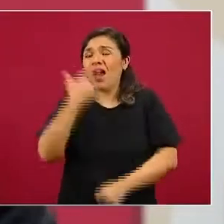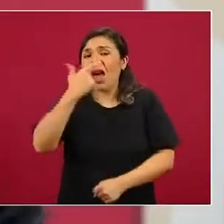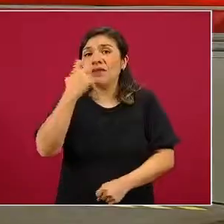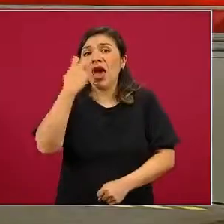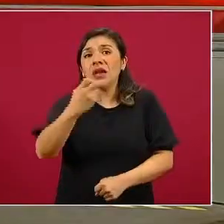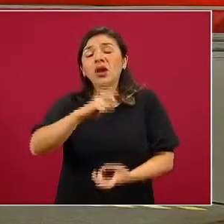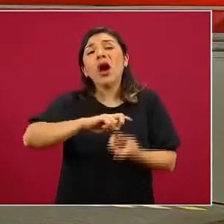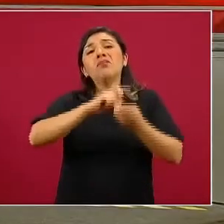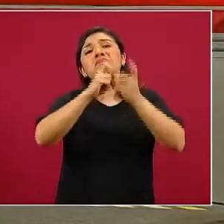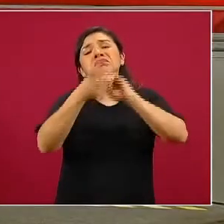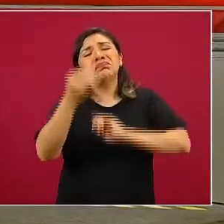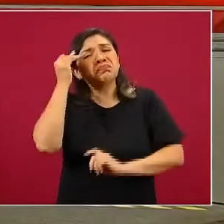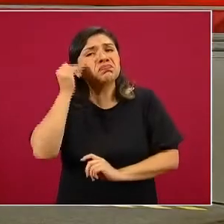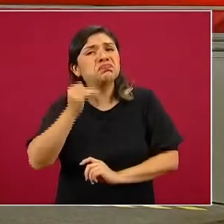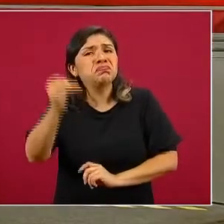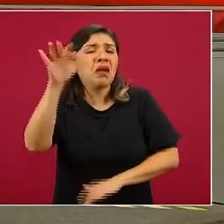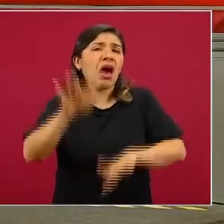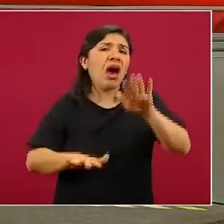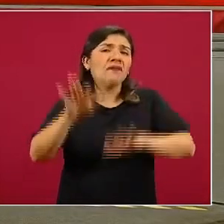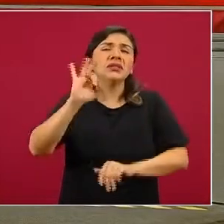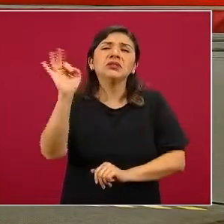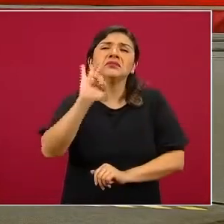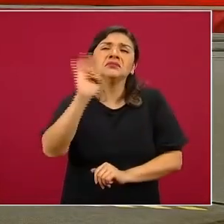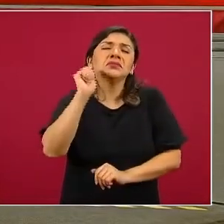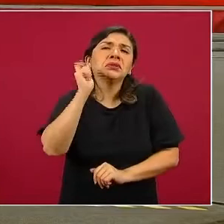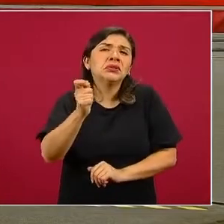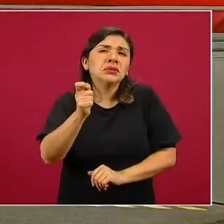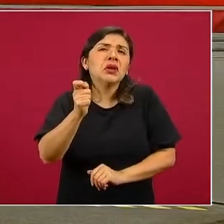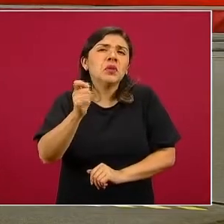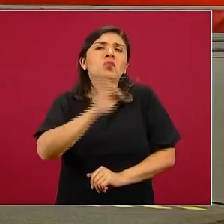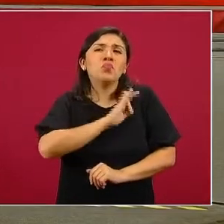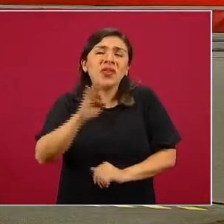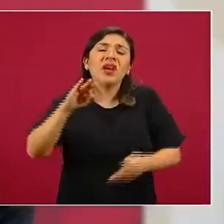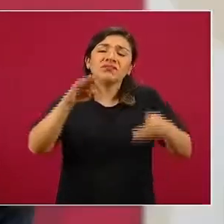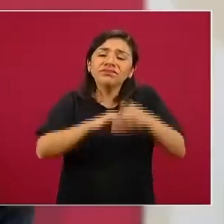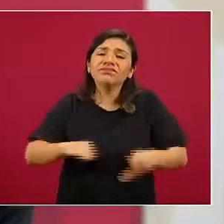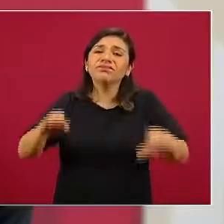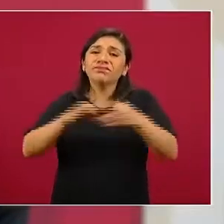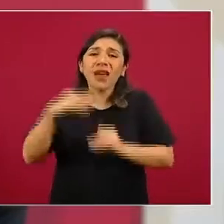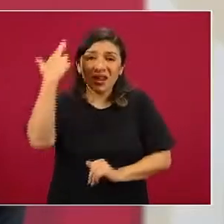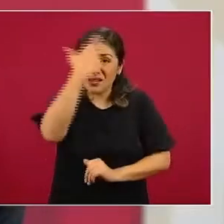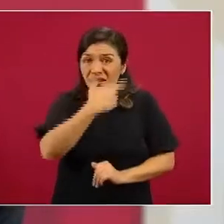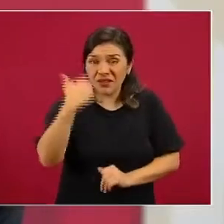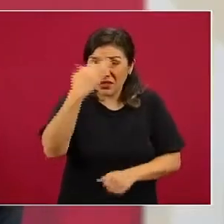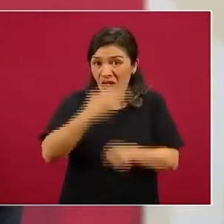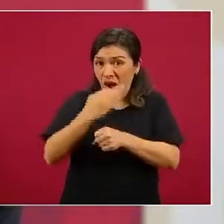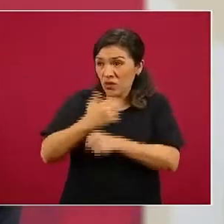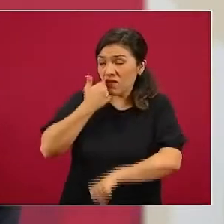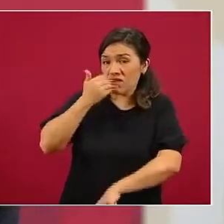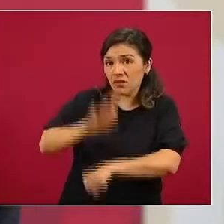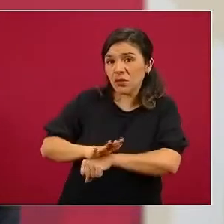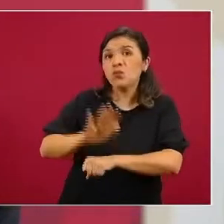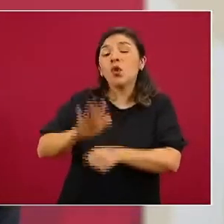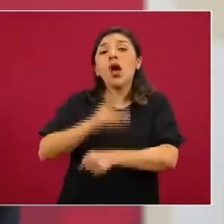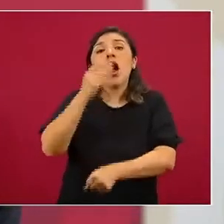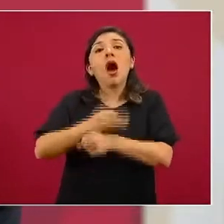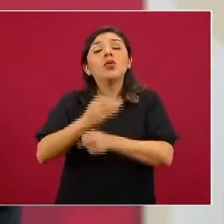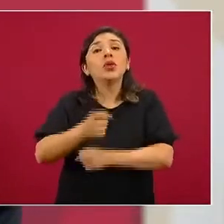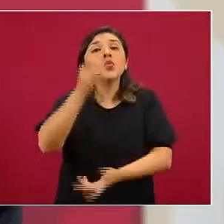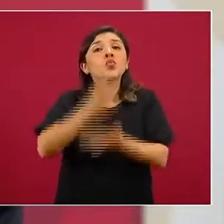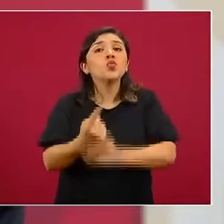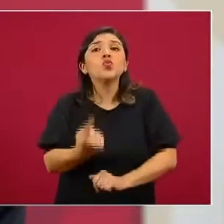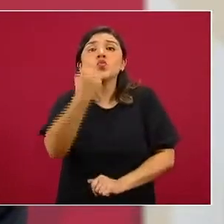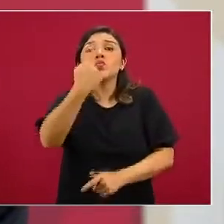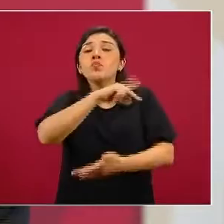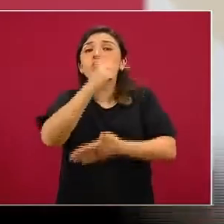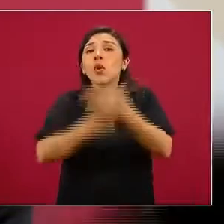el tiempo a lo mejor sí iba a ser una situación de revisar con la administración actual, porque solo tenemos un programa de trasplantes